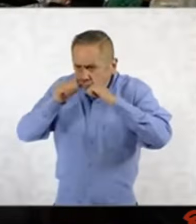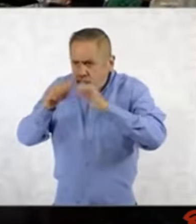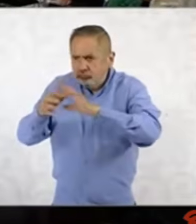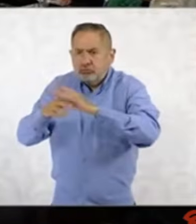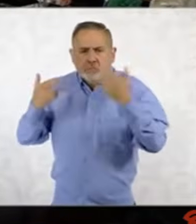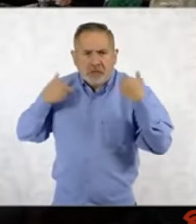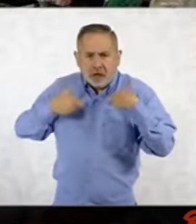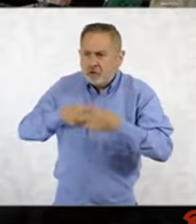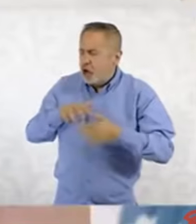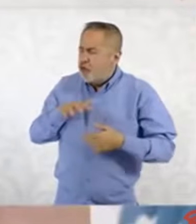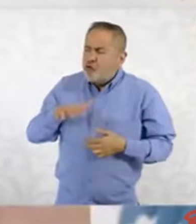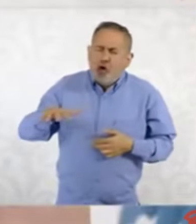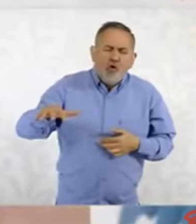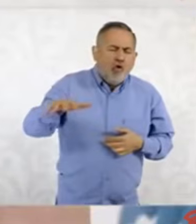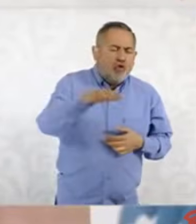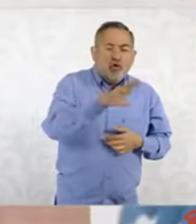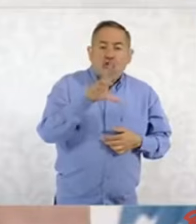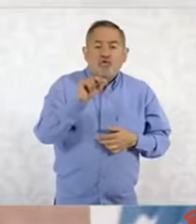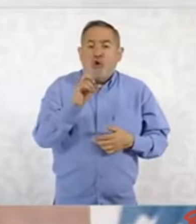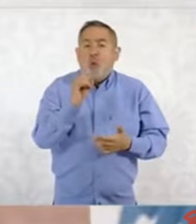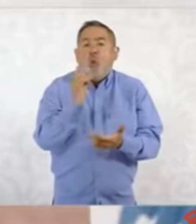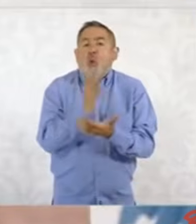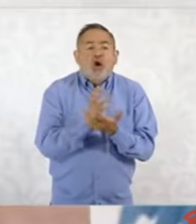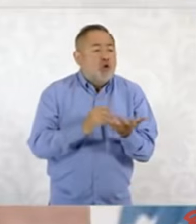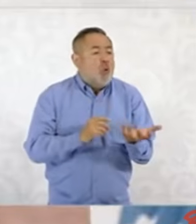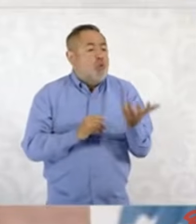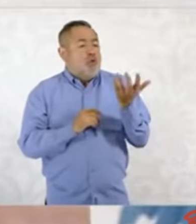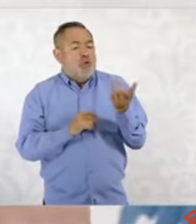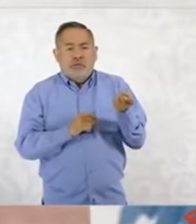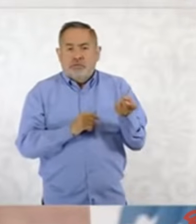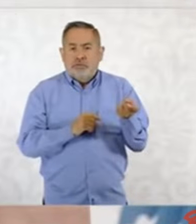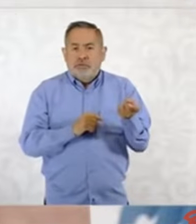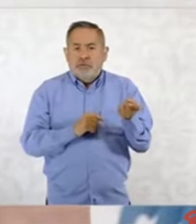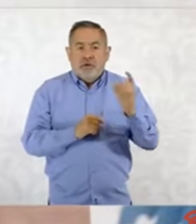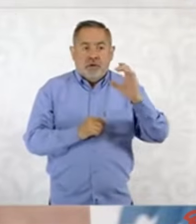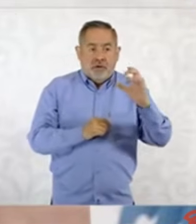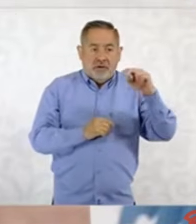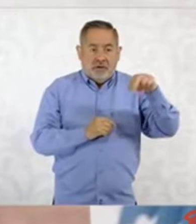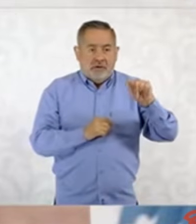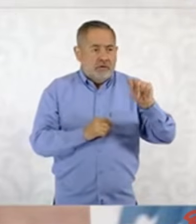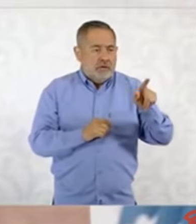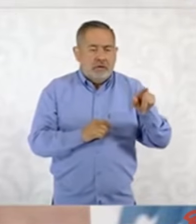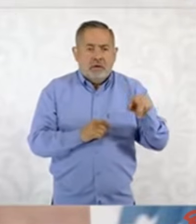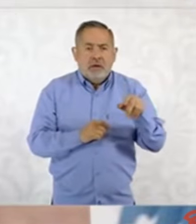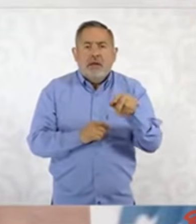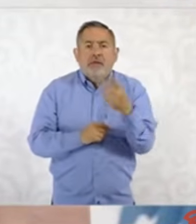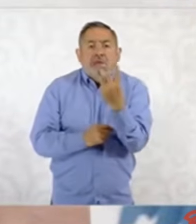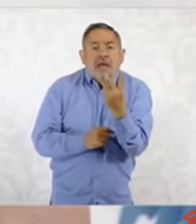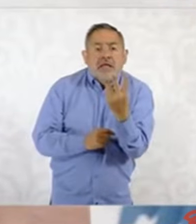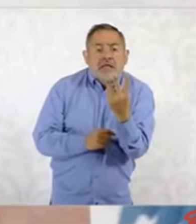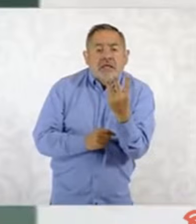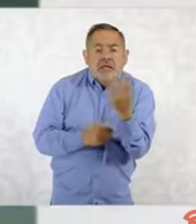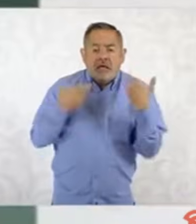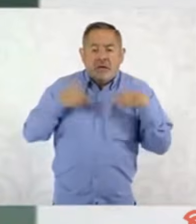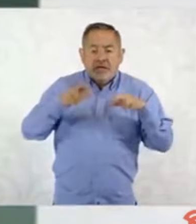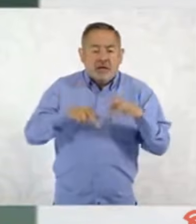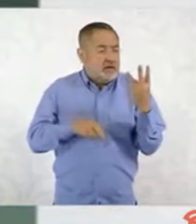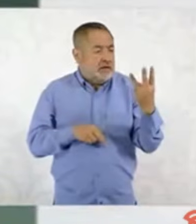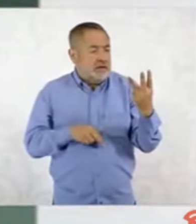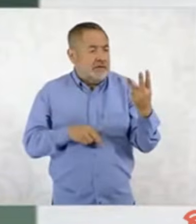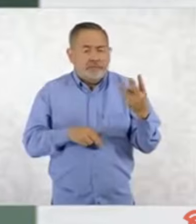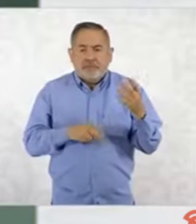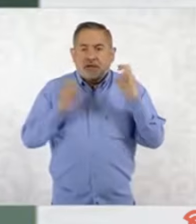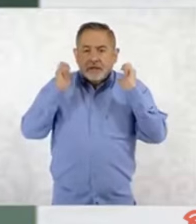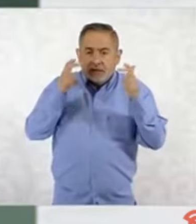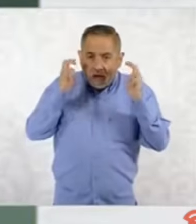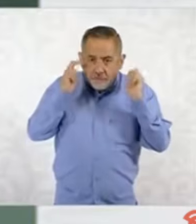las maestras. Y en el caso de la coordinadora, tiene 3 representaciones legales: Chiapas,